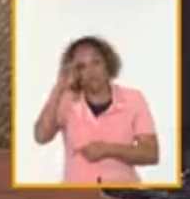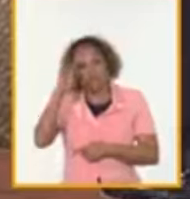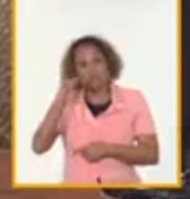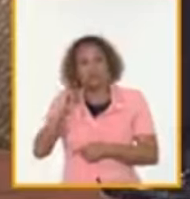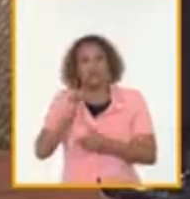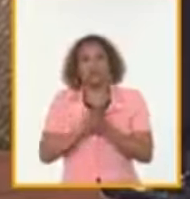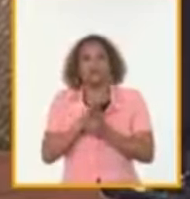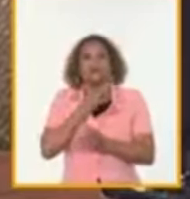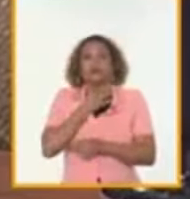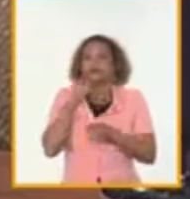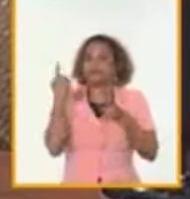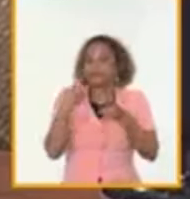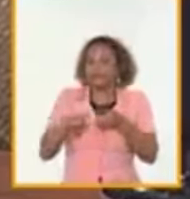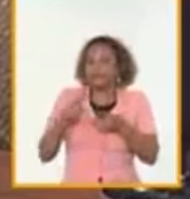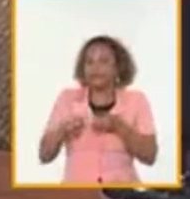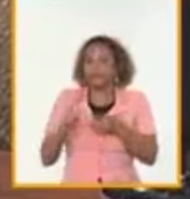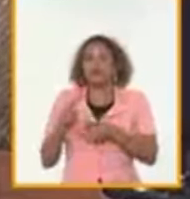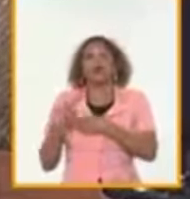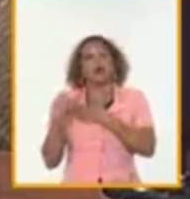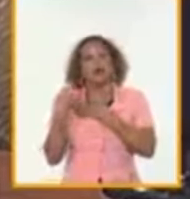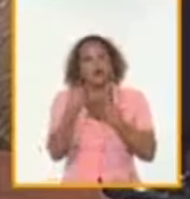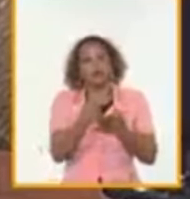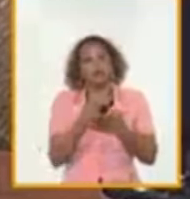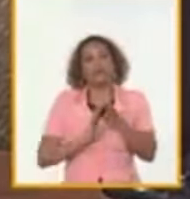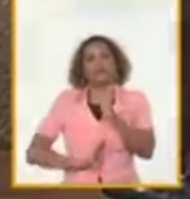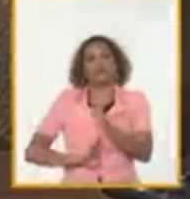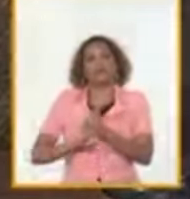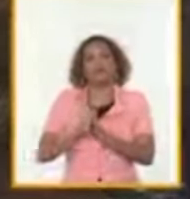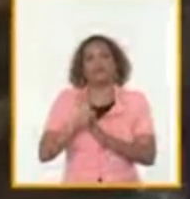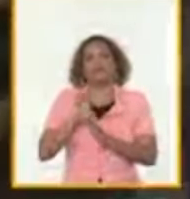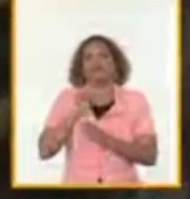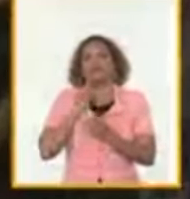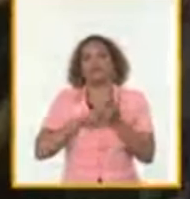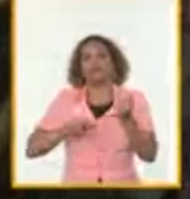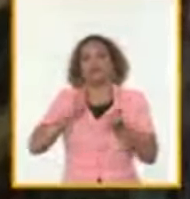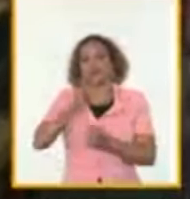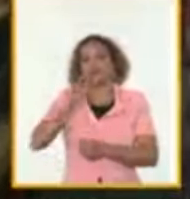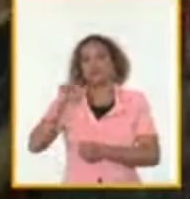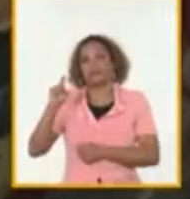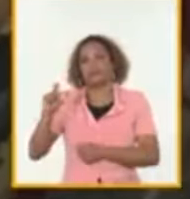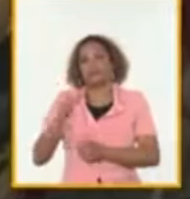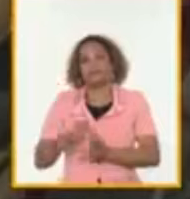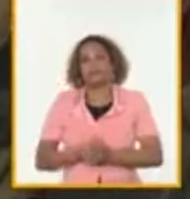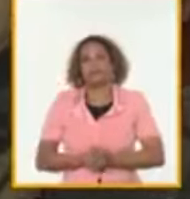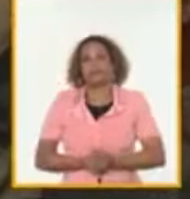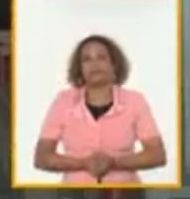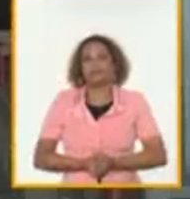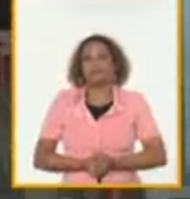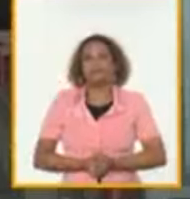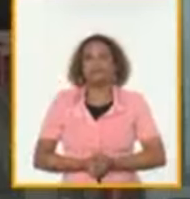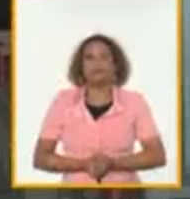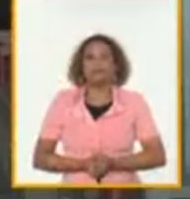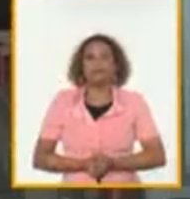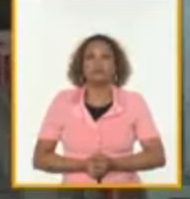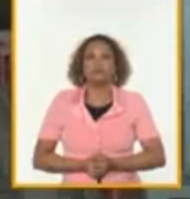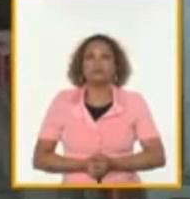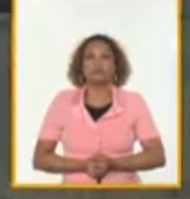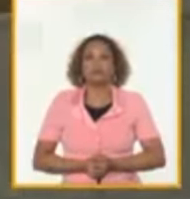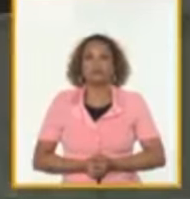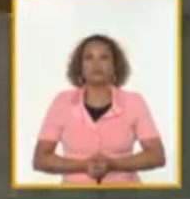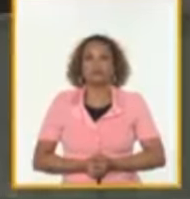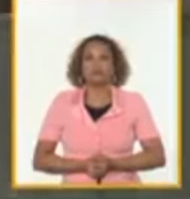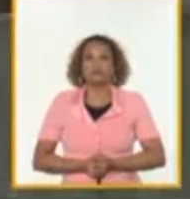también que posibilitan todo el el desarrollo que estamos buscando Nosotros para la provincia y para el país también a partir de